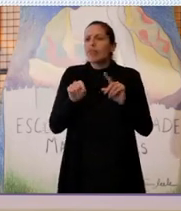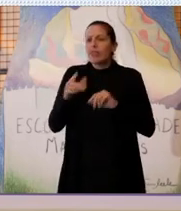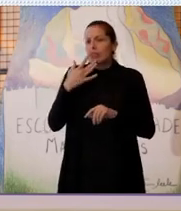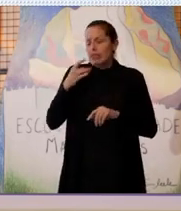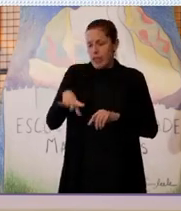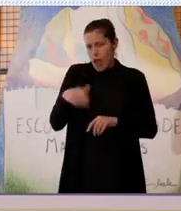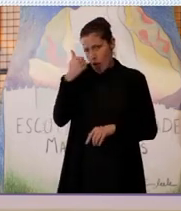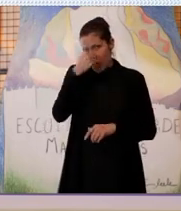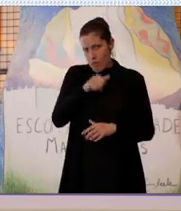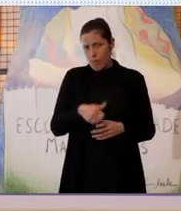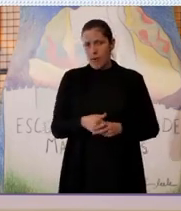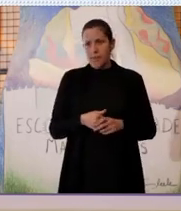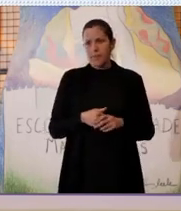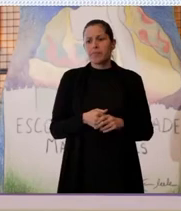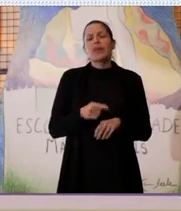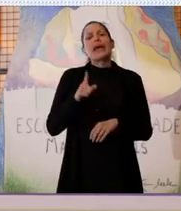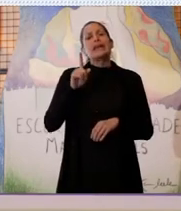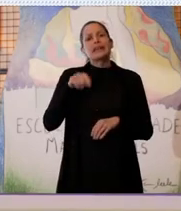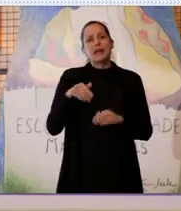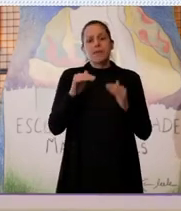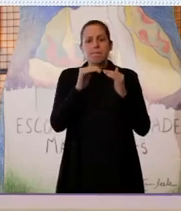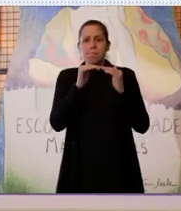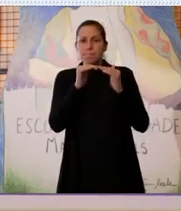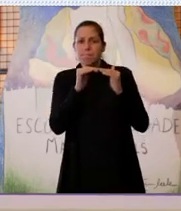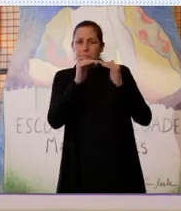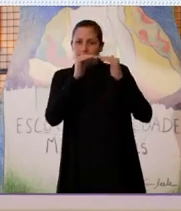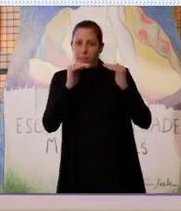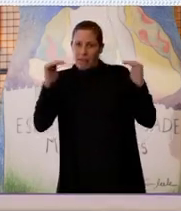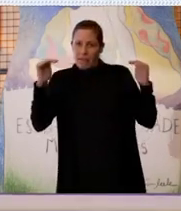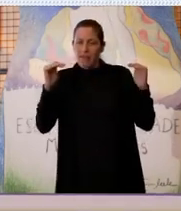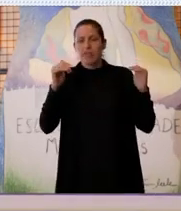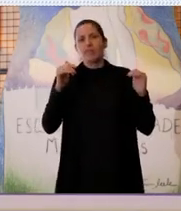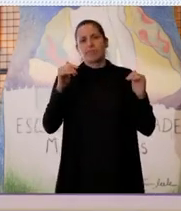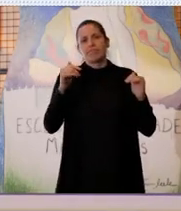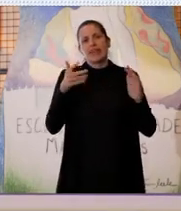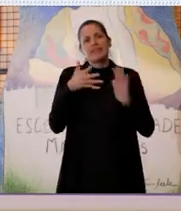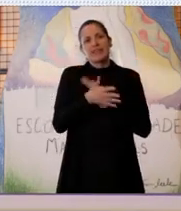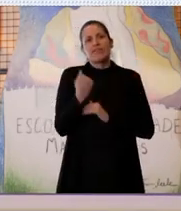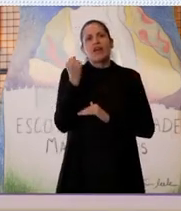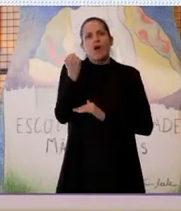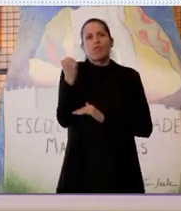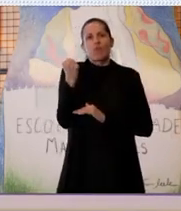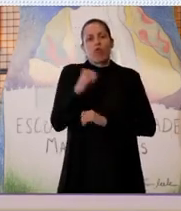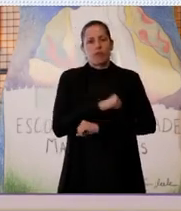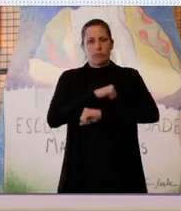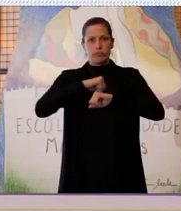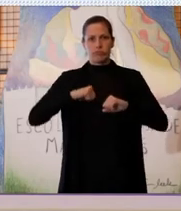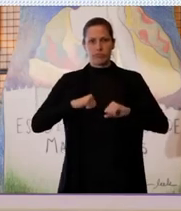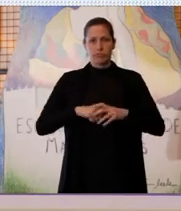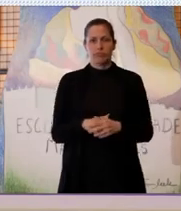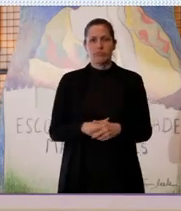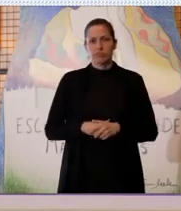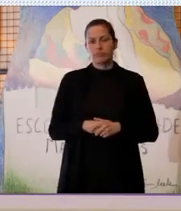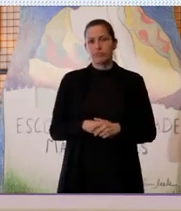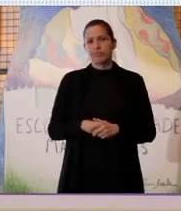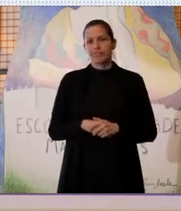la paridad implica consolidación del poder sin consolidación se queda en una cuestión simplemente representativa lo que decíamos